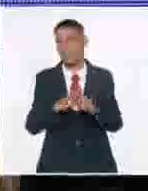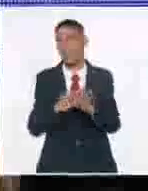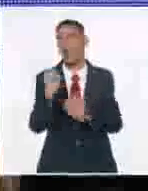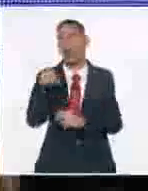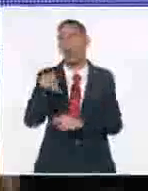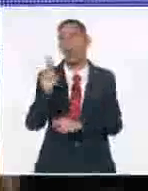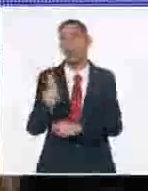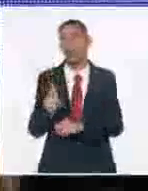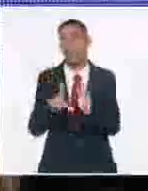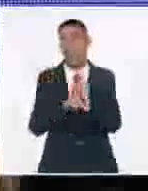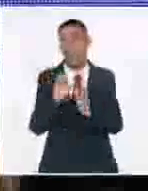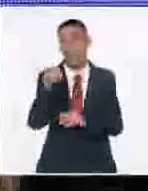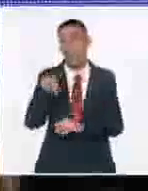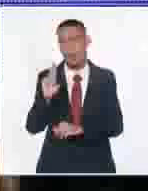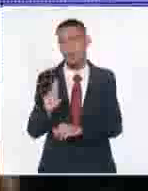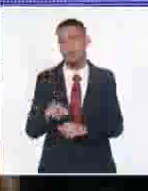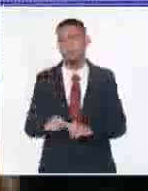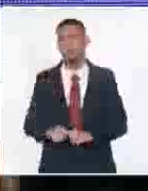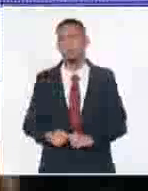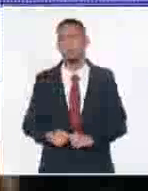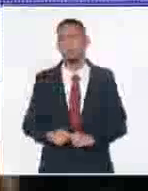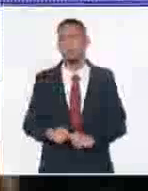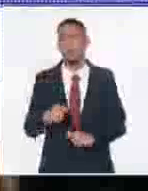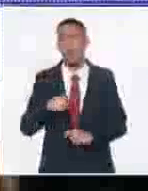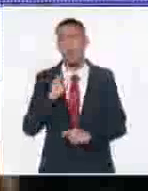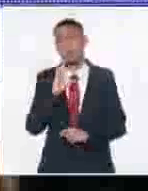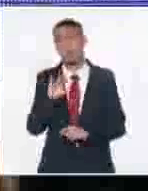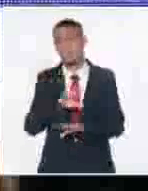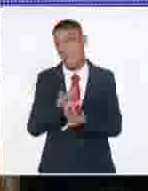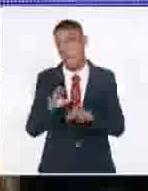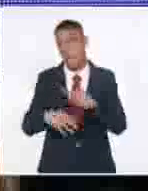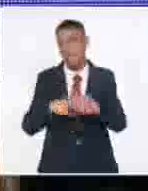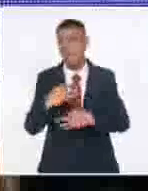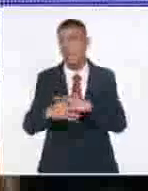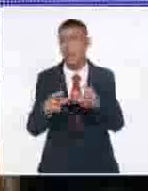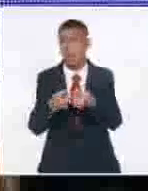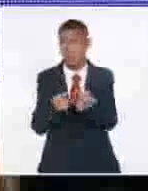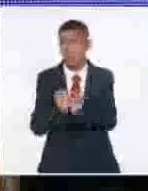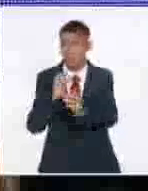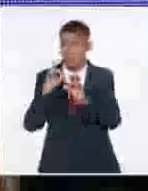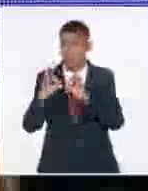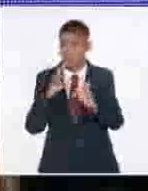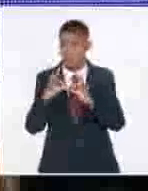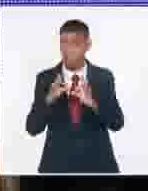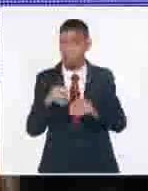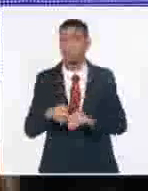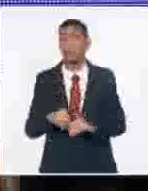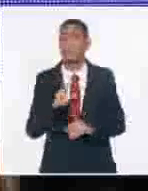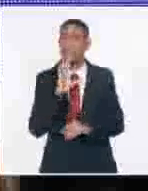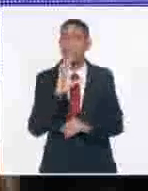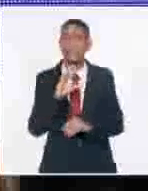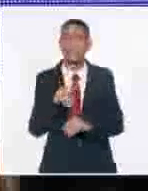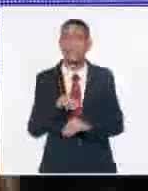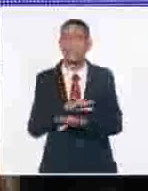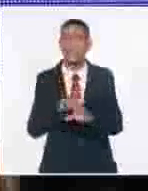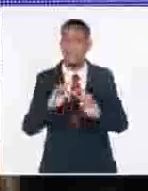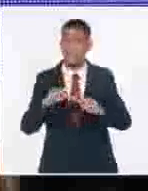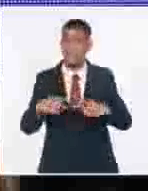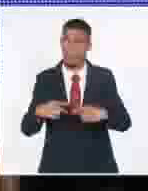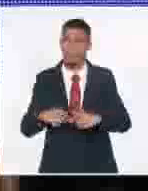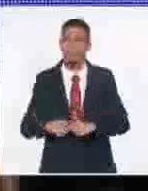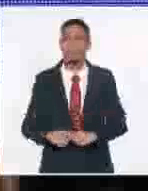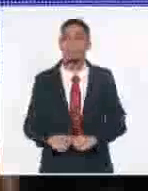Unidas. Como he dicho, el Consejo de Seguridad pone de manifiesto una vez más